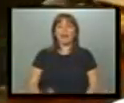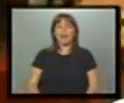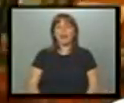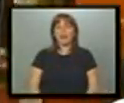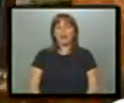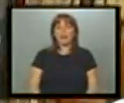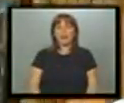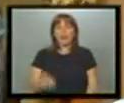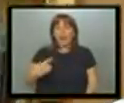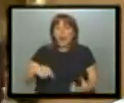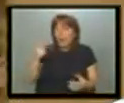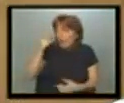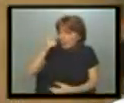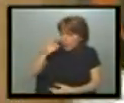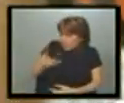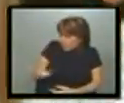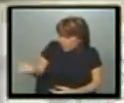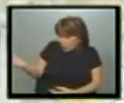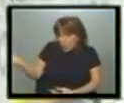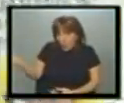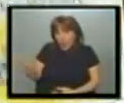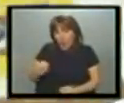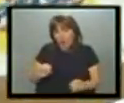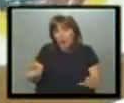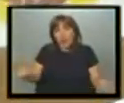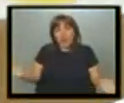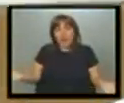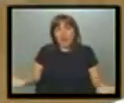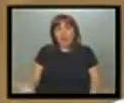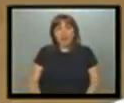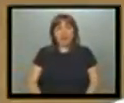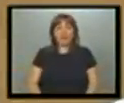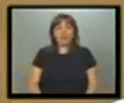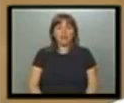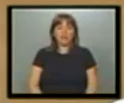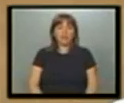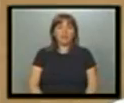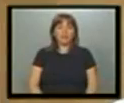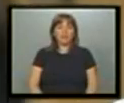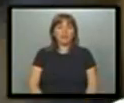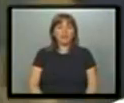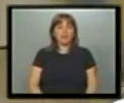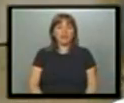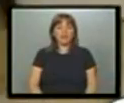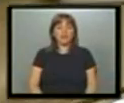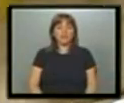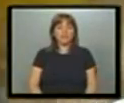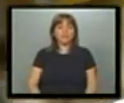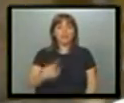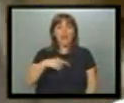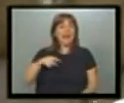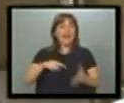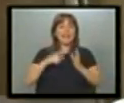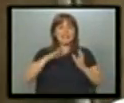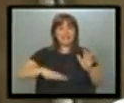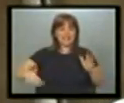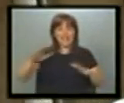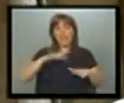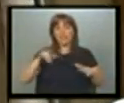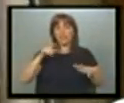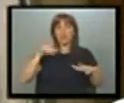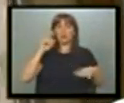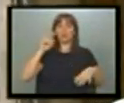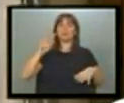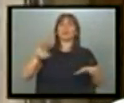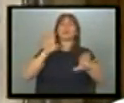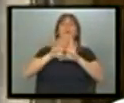fue testigo de este accidente realmente terrible, aquí esta mañana en esta zona del centro. Insistimos, impresionante cómo quedó